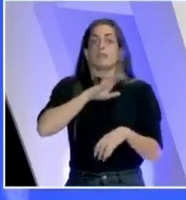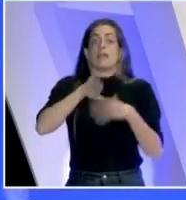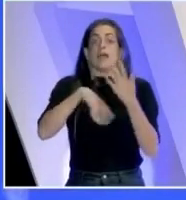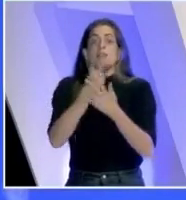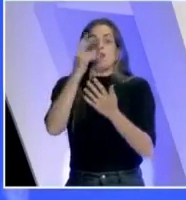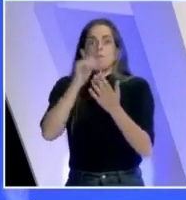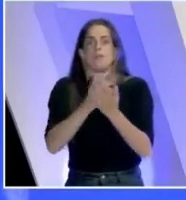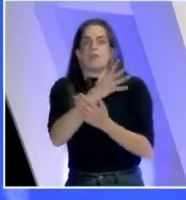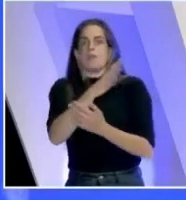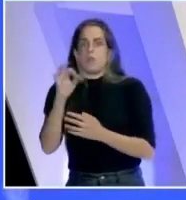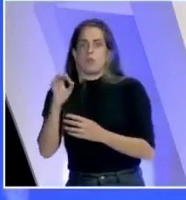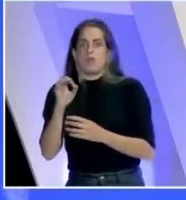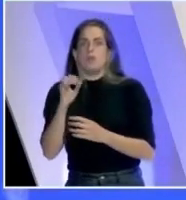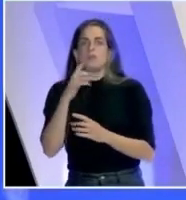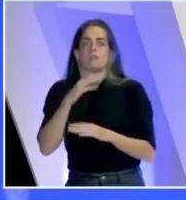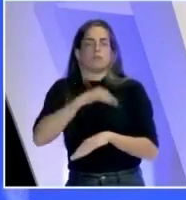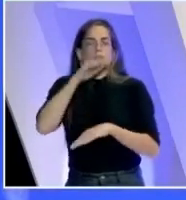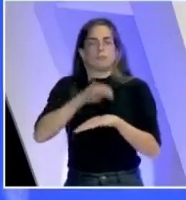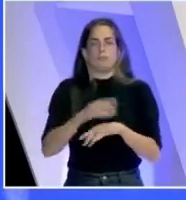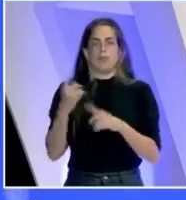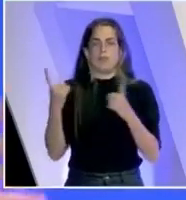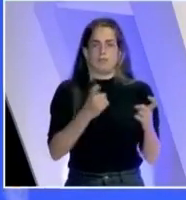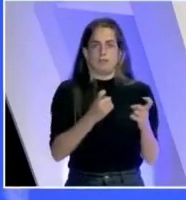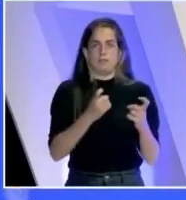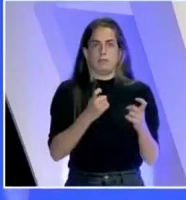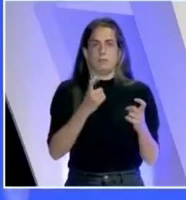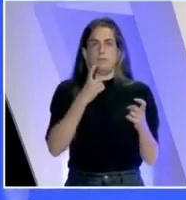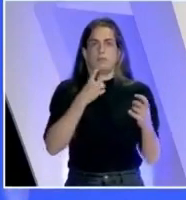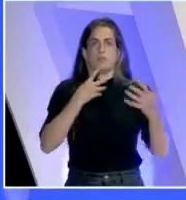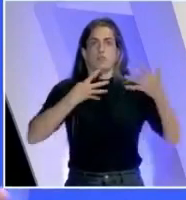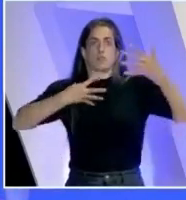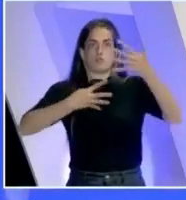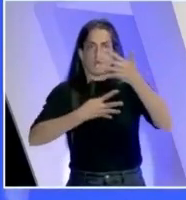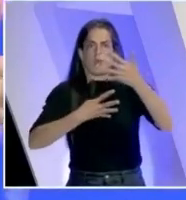2050. 50 objetivos que se agrupan en torno a 9 grandes